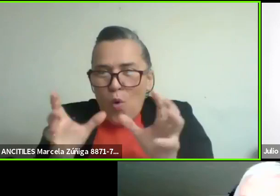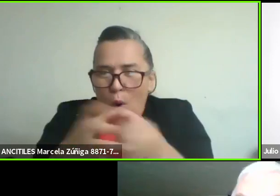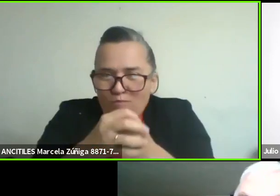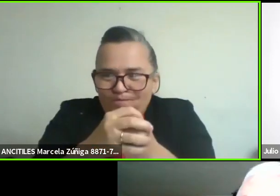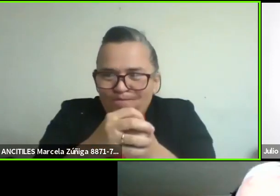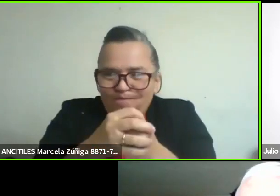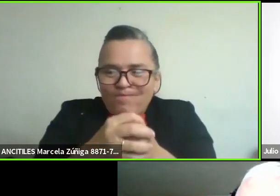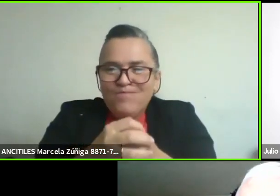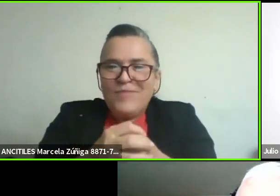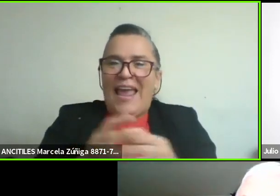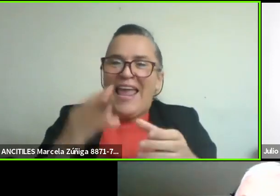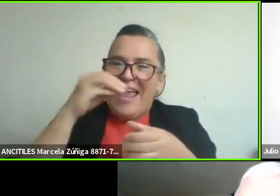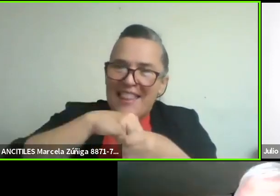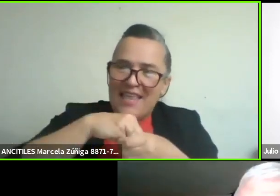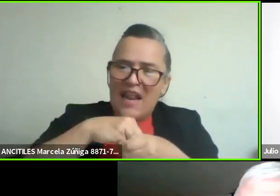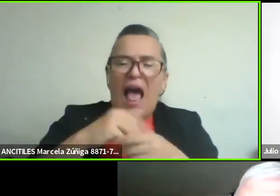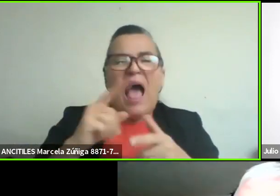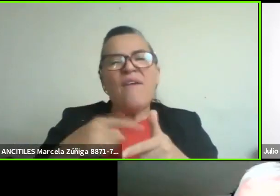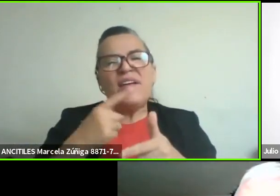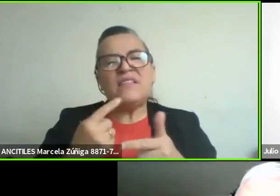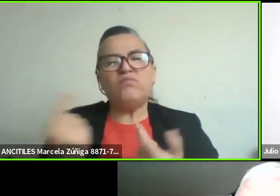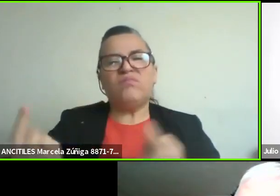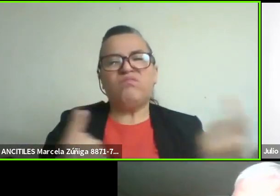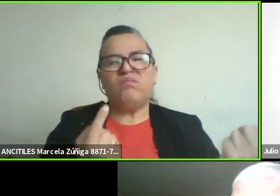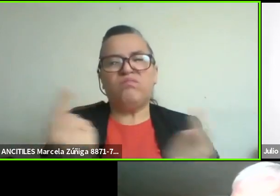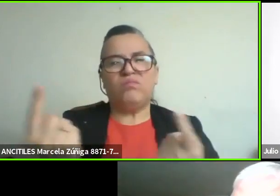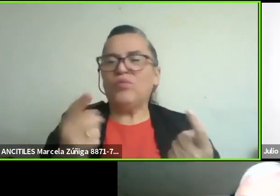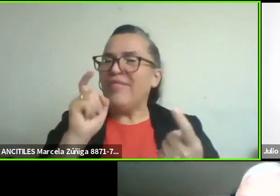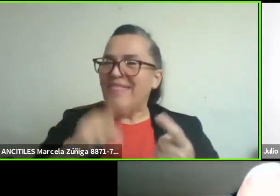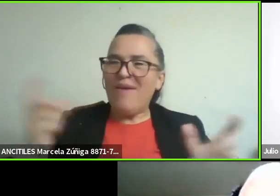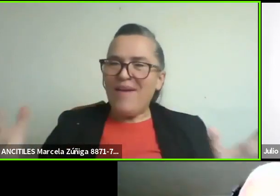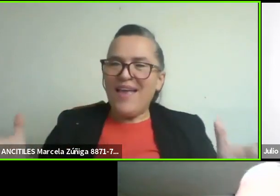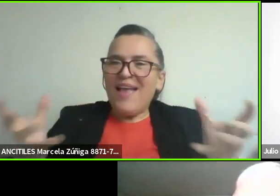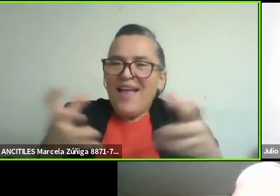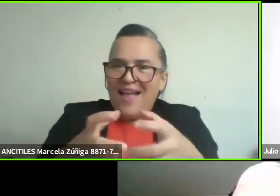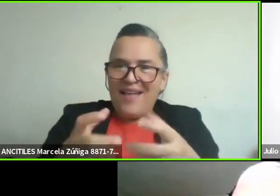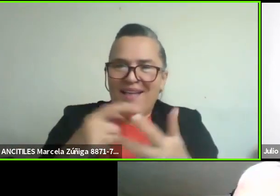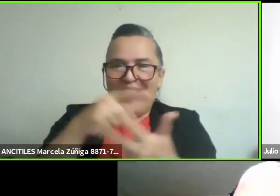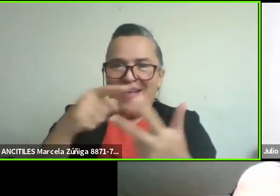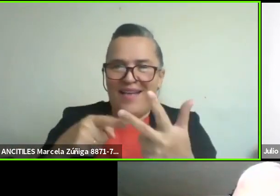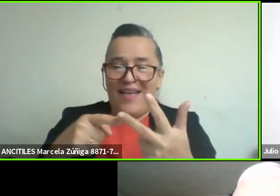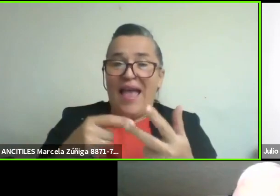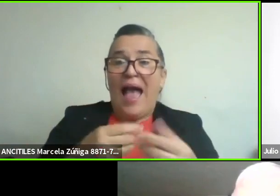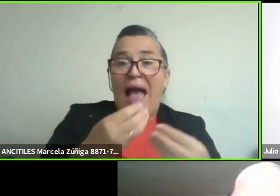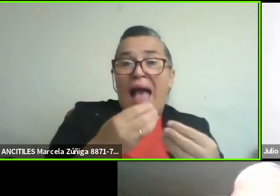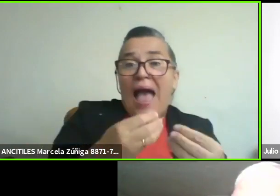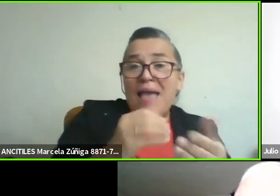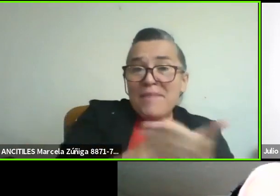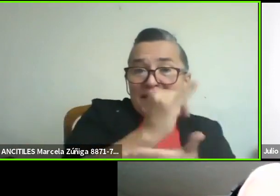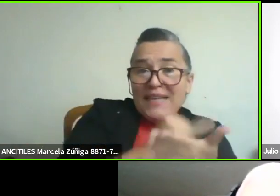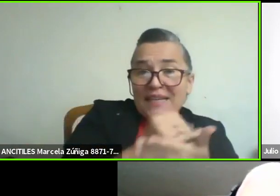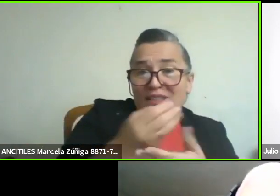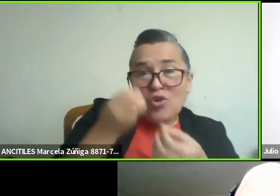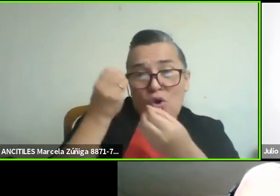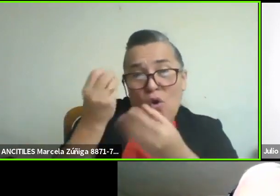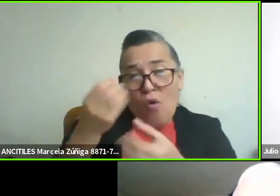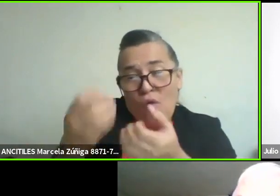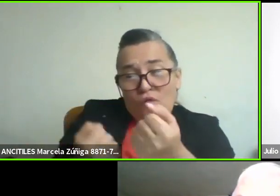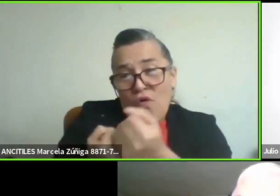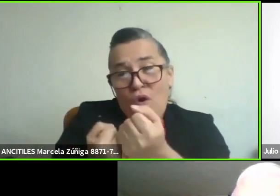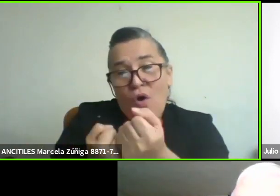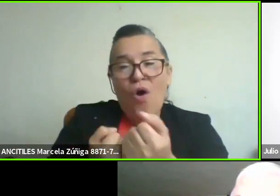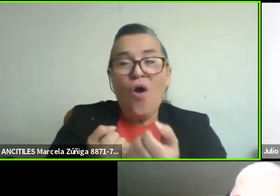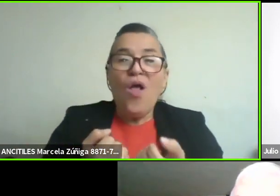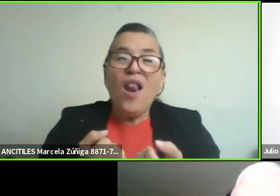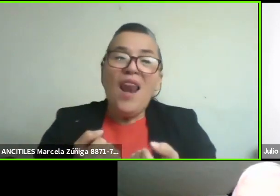ellas caminan por aparte pero tienen que estar muy integradas como vimos la investigación alimenta la docencia la docencia alimenta la investigación